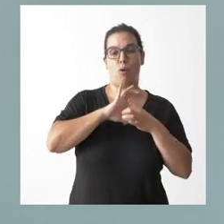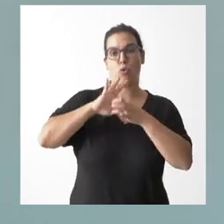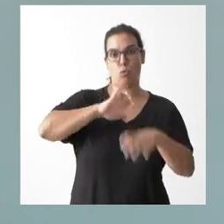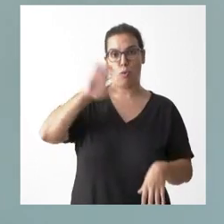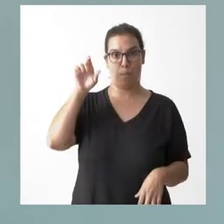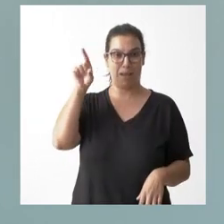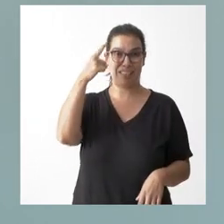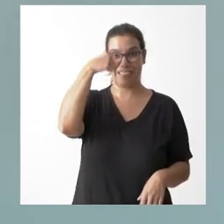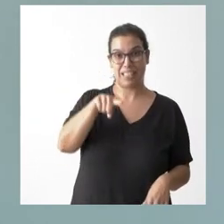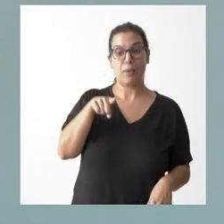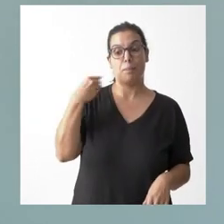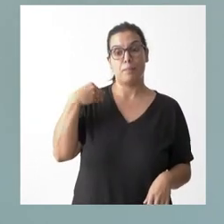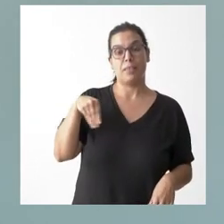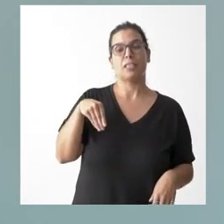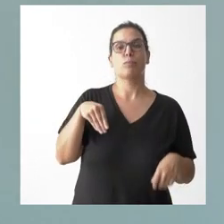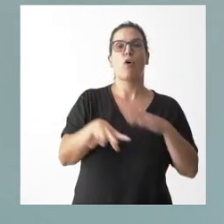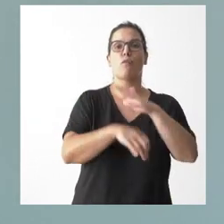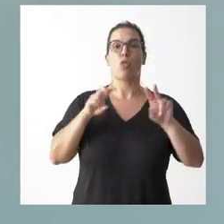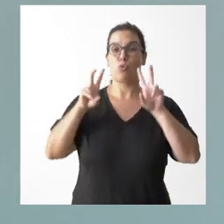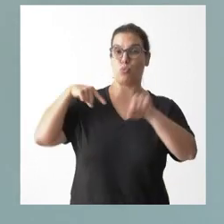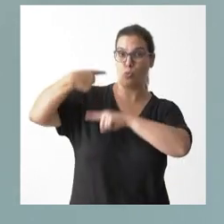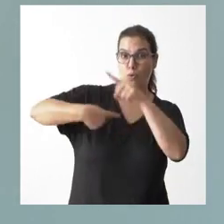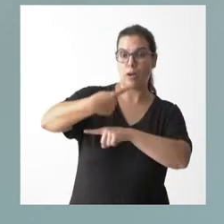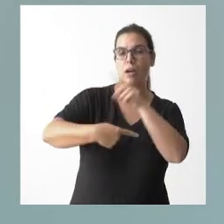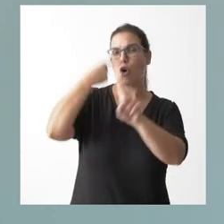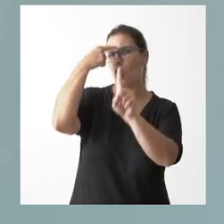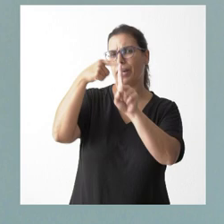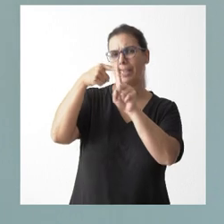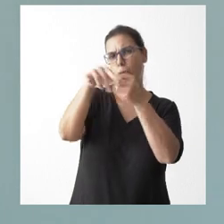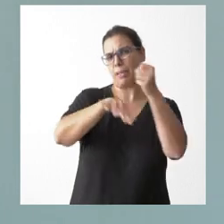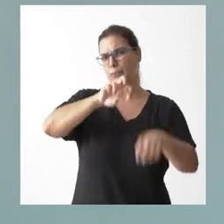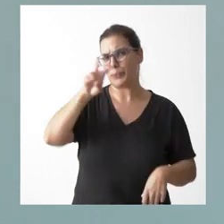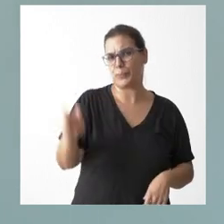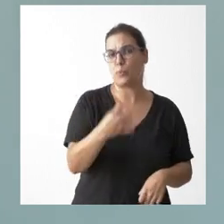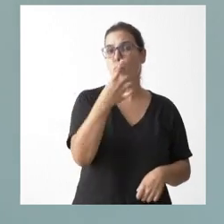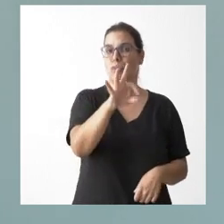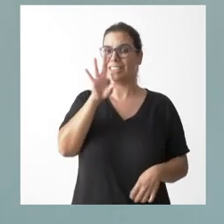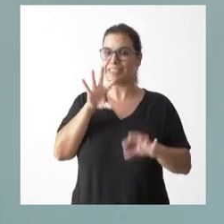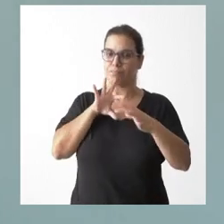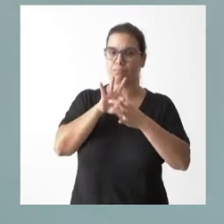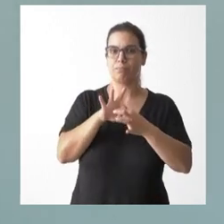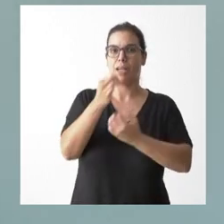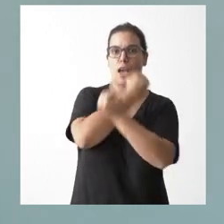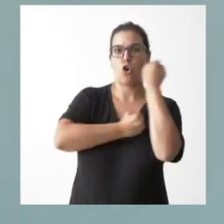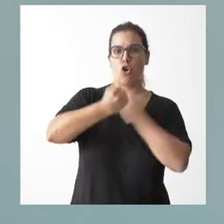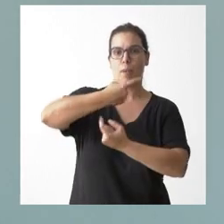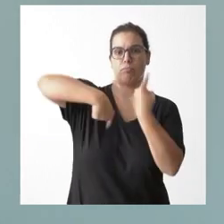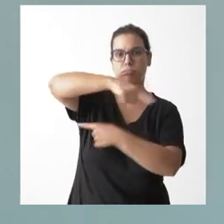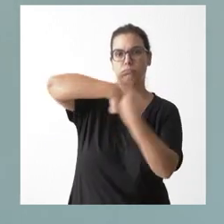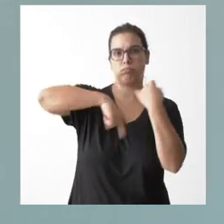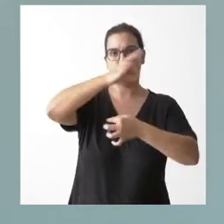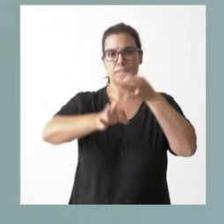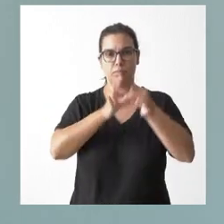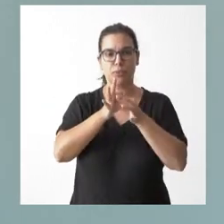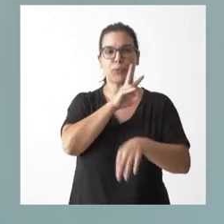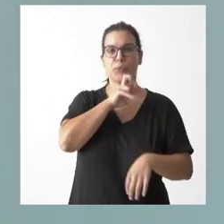ustedes que estos fondos Next Generation tienen entre sus objetivos básicos todo lo que tiene que ver con la economía circular, con la economía verde, y, por